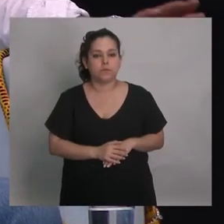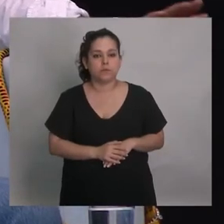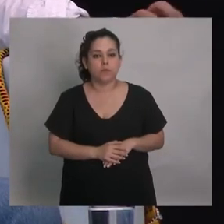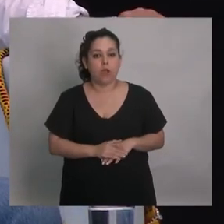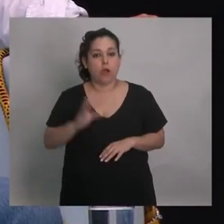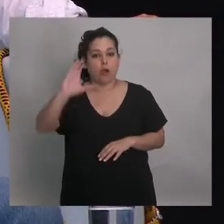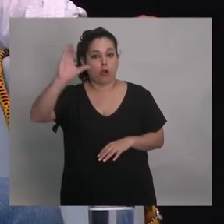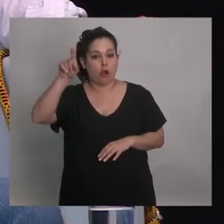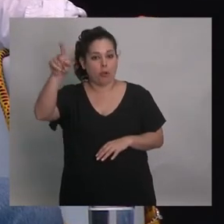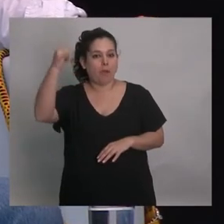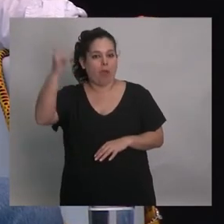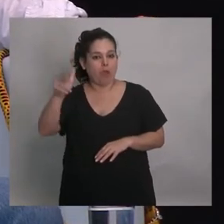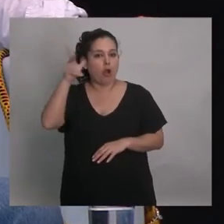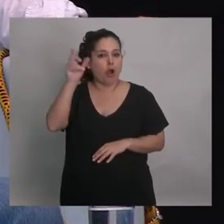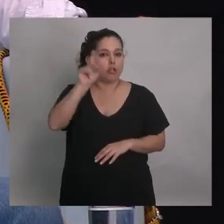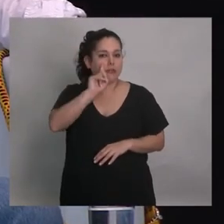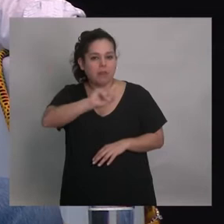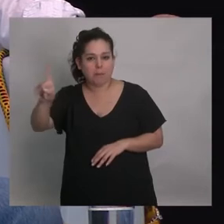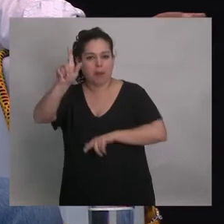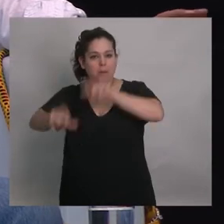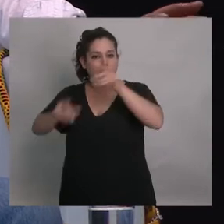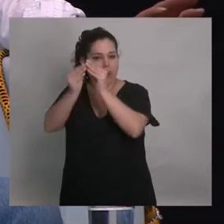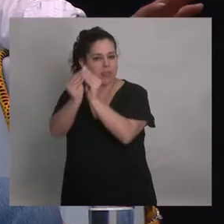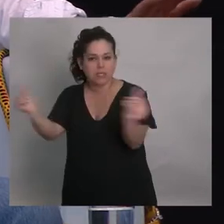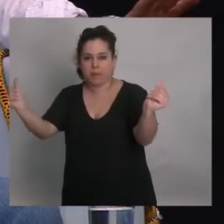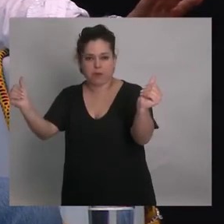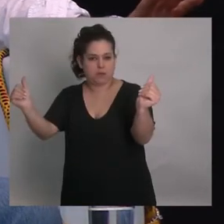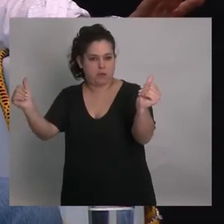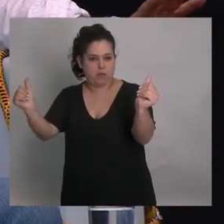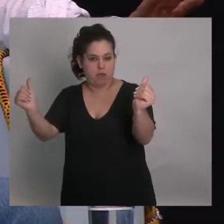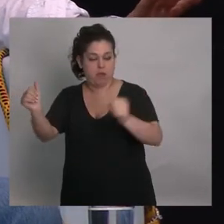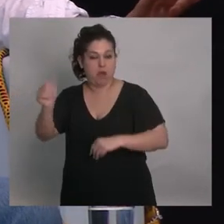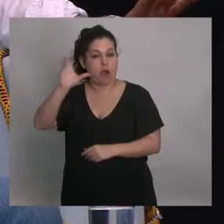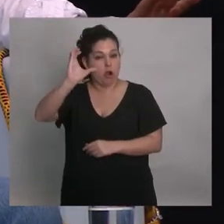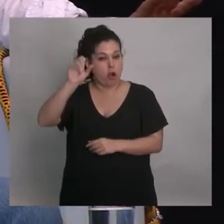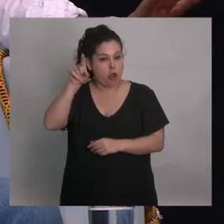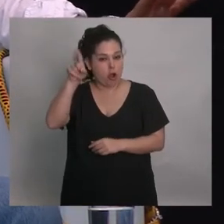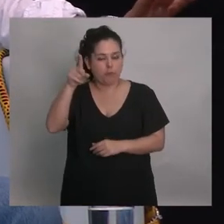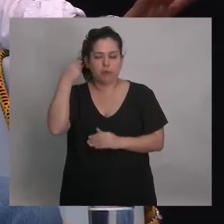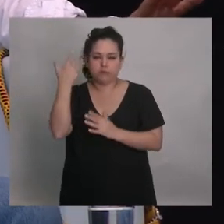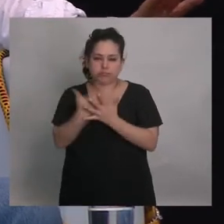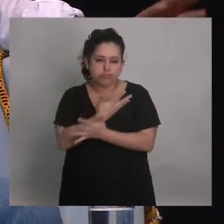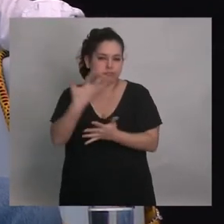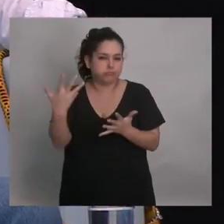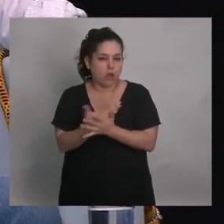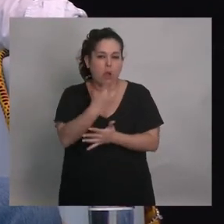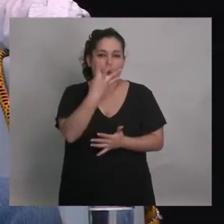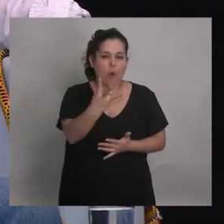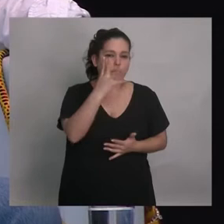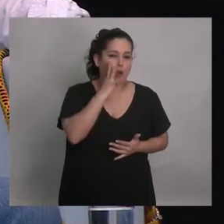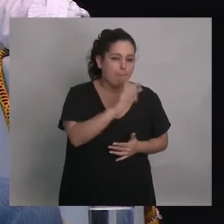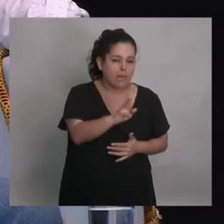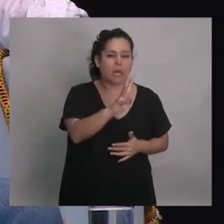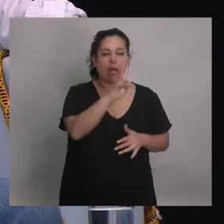80.000 desaparecidos colombia ha sufrido más de 4500